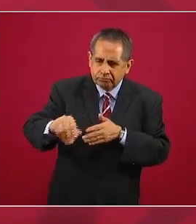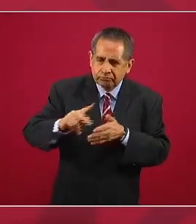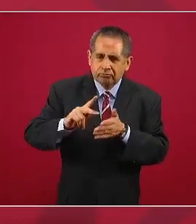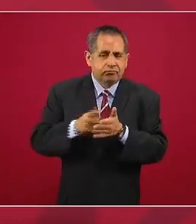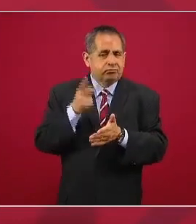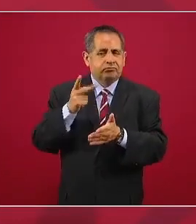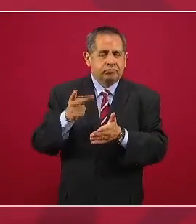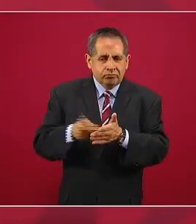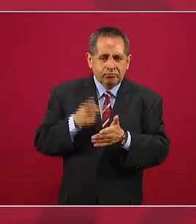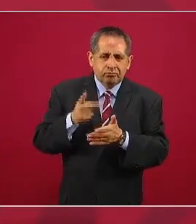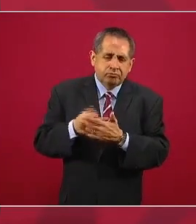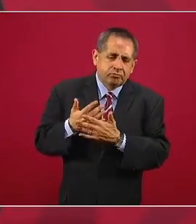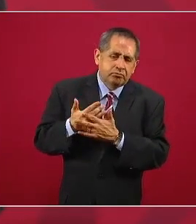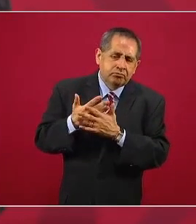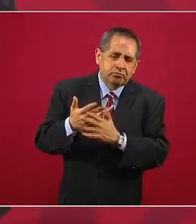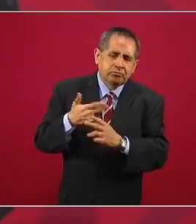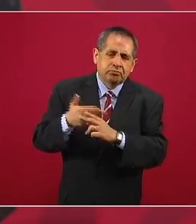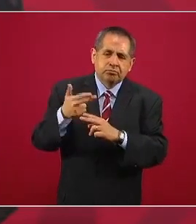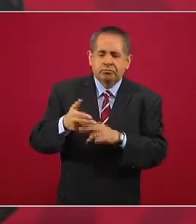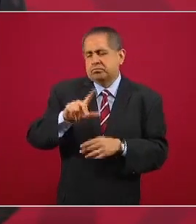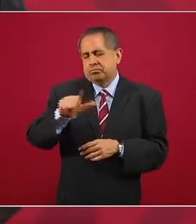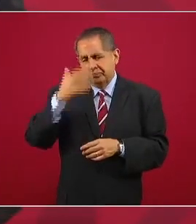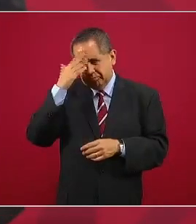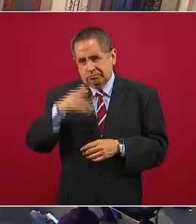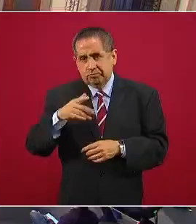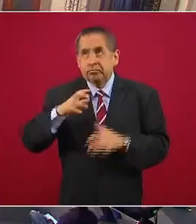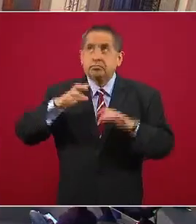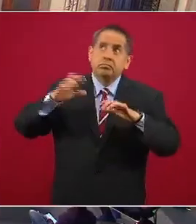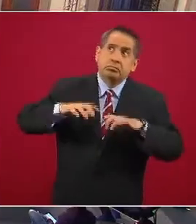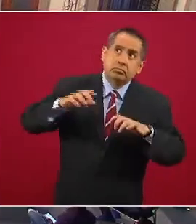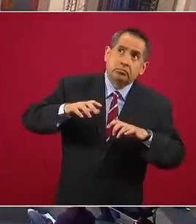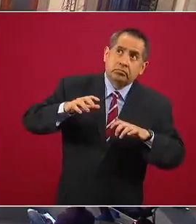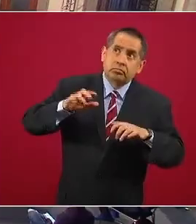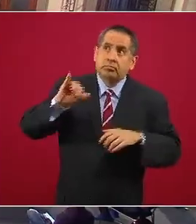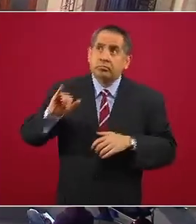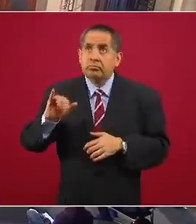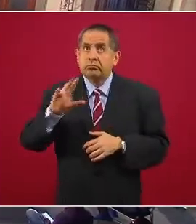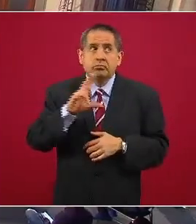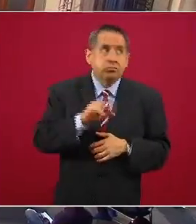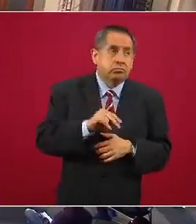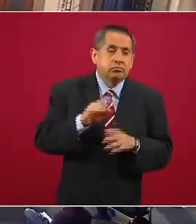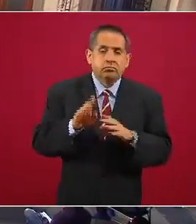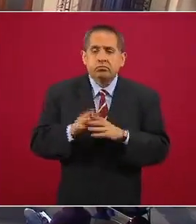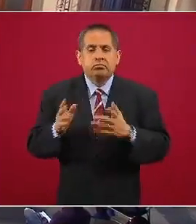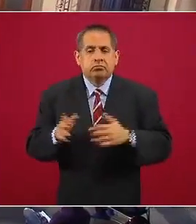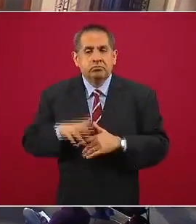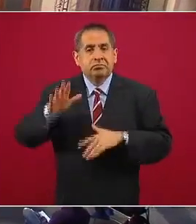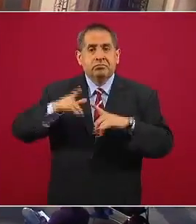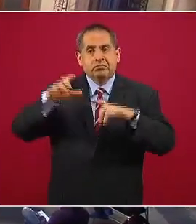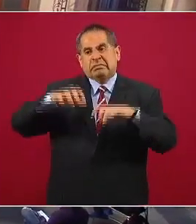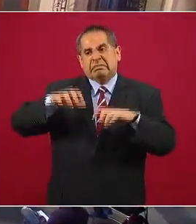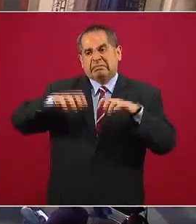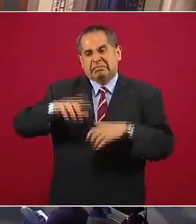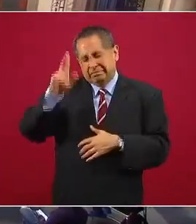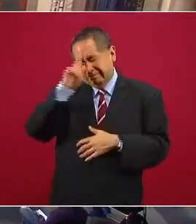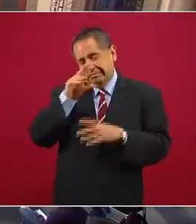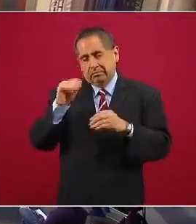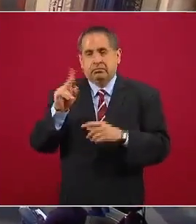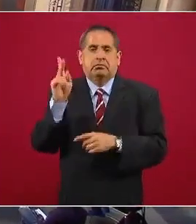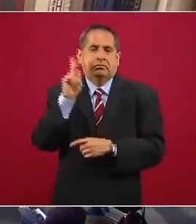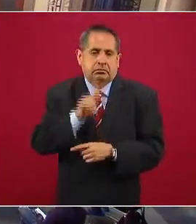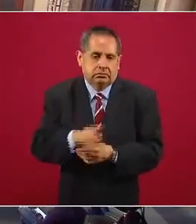resembrando, tiene que ver si llueve o no llueve, a veces llueve mucho,